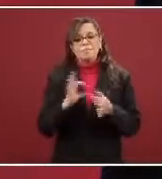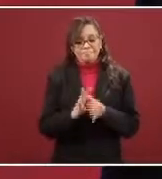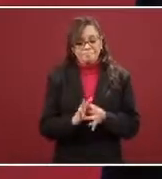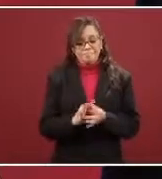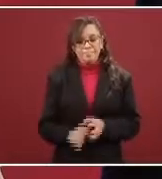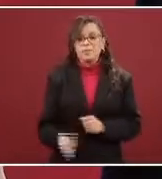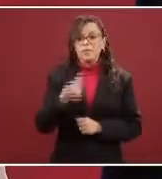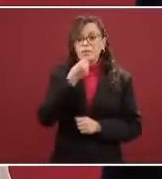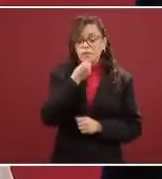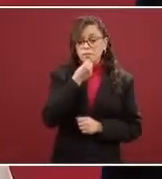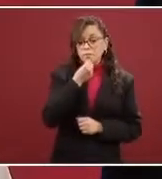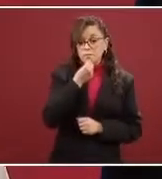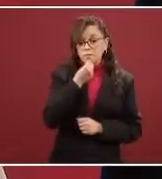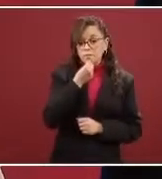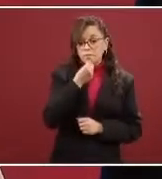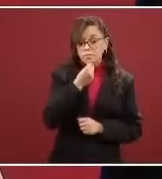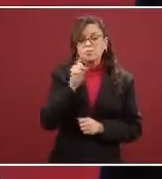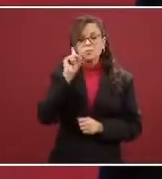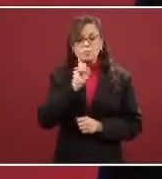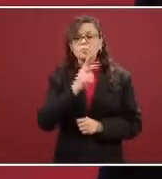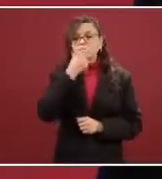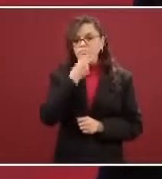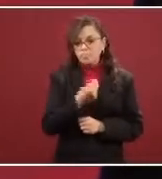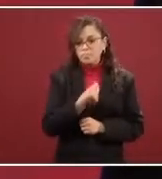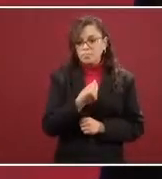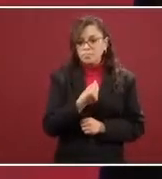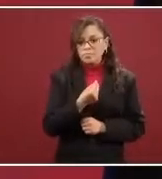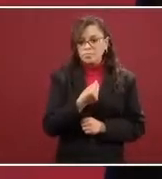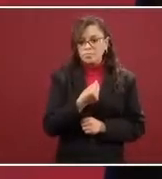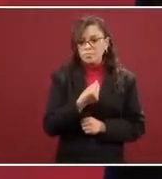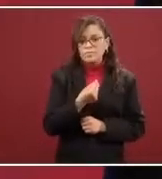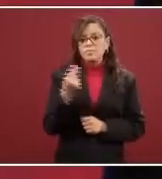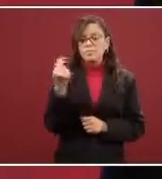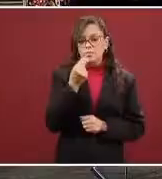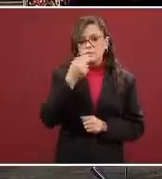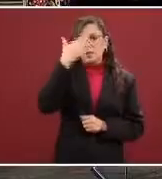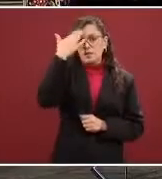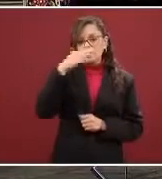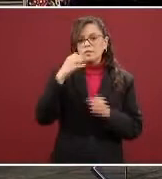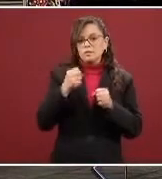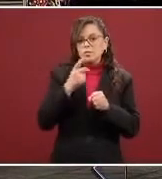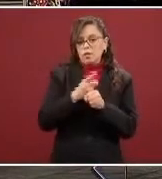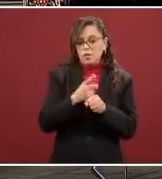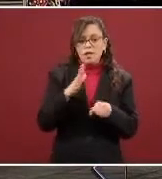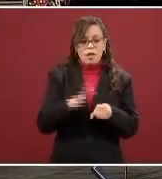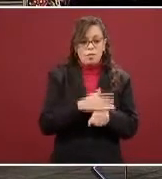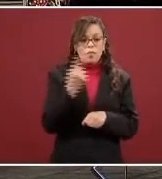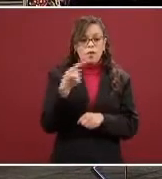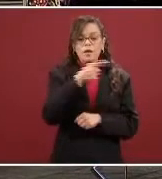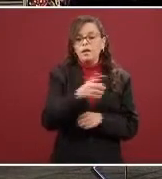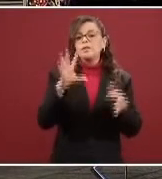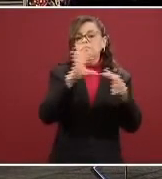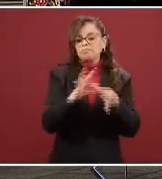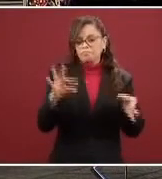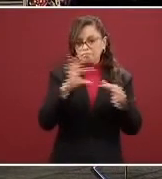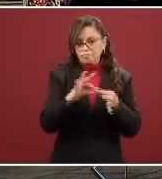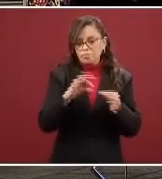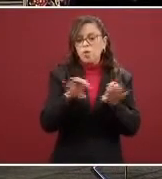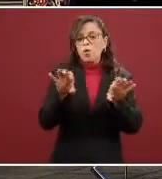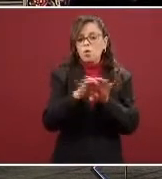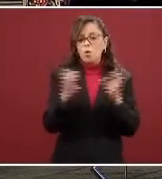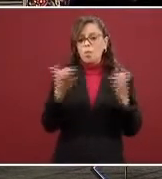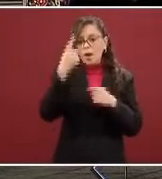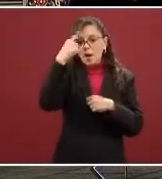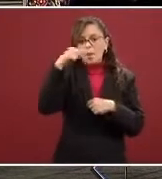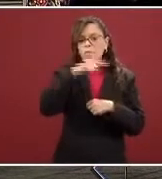de seguridad cuando saben qué hacer para protegerse. Por ello, el compartirles las medidas de higiene, lavarse